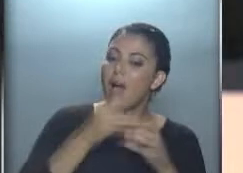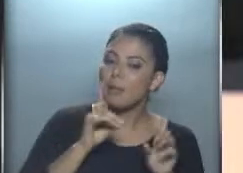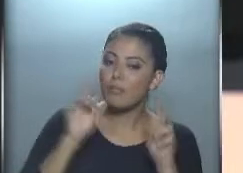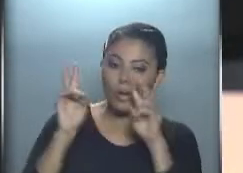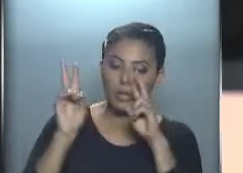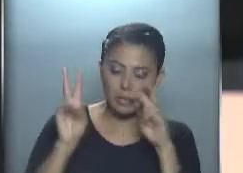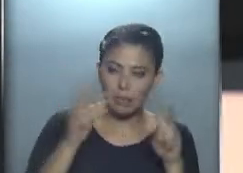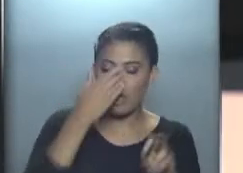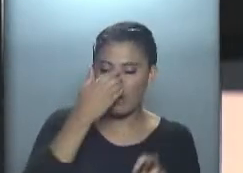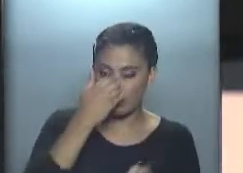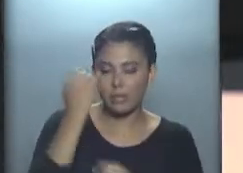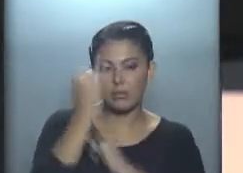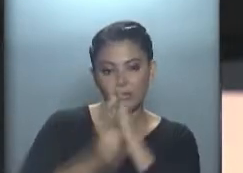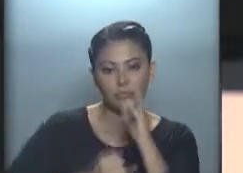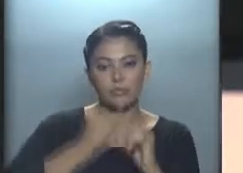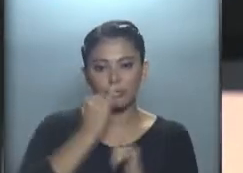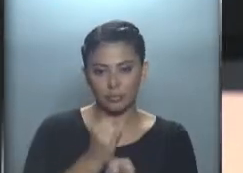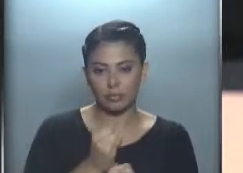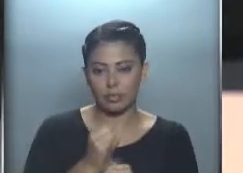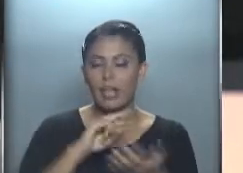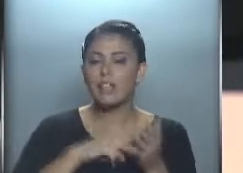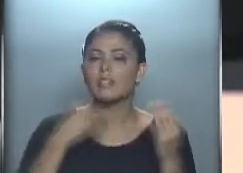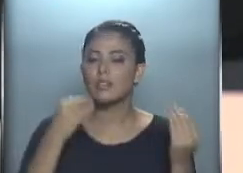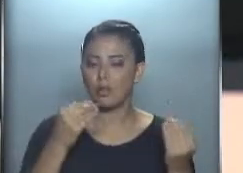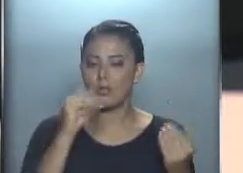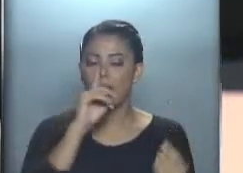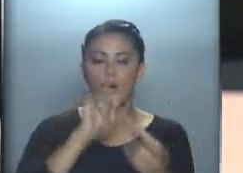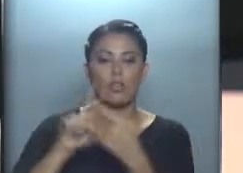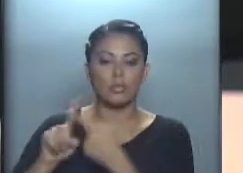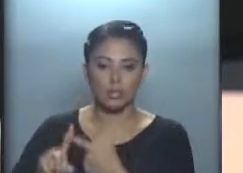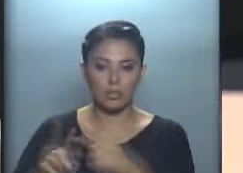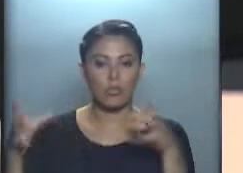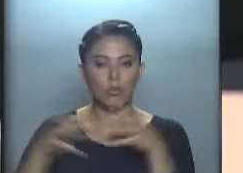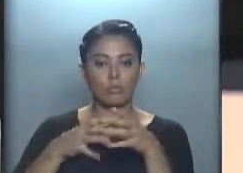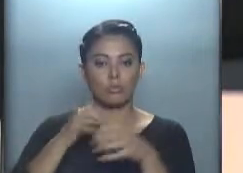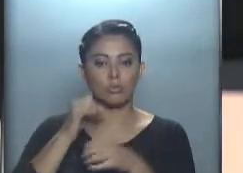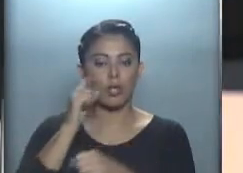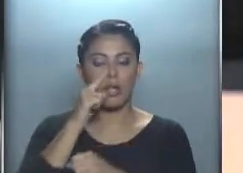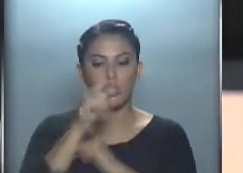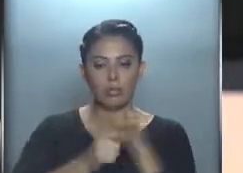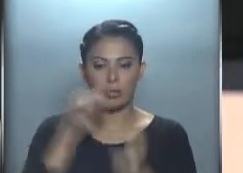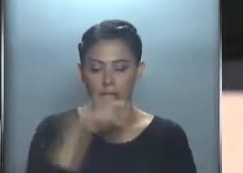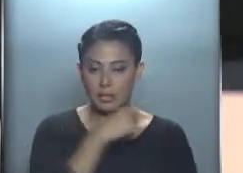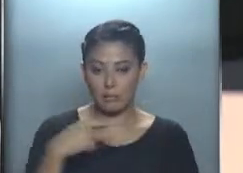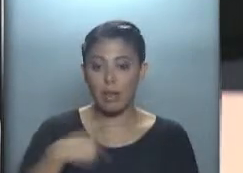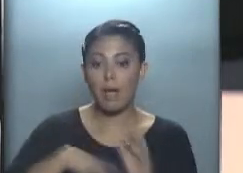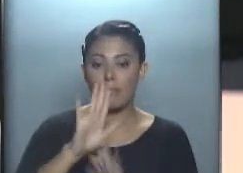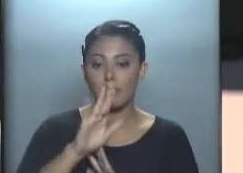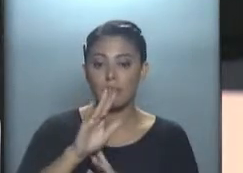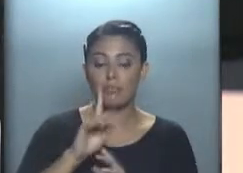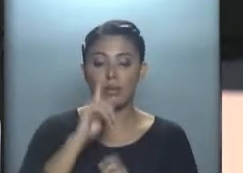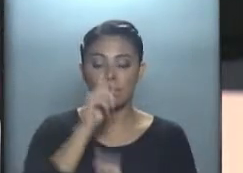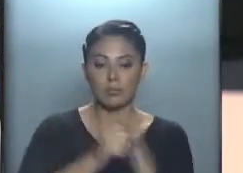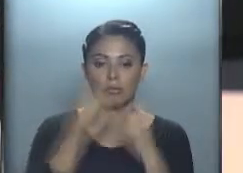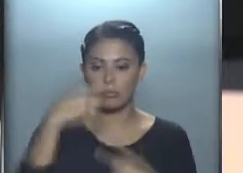cuando hizo el desarrollo inicial de lo que significaron los contactos con la industria durante esta semana sobre toda industria de bienes de capital